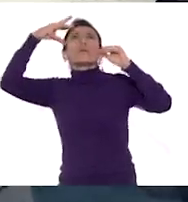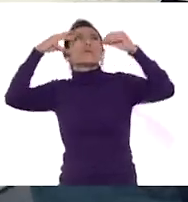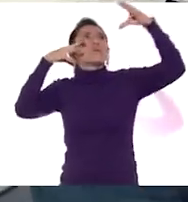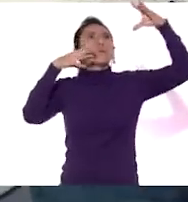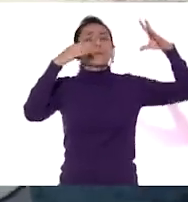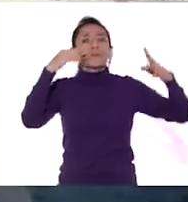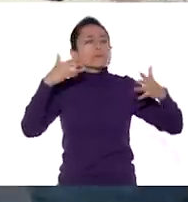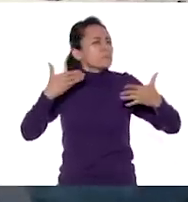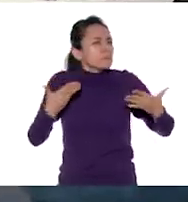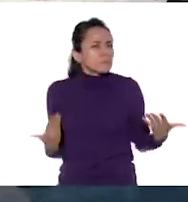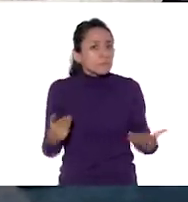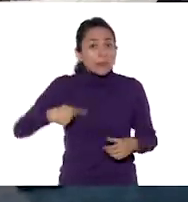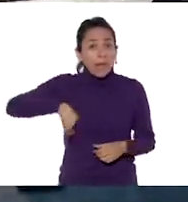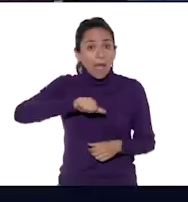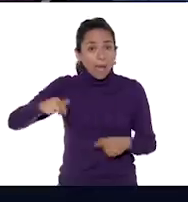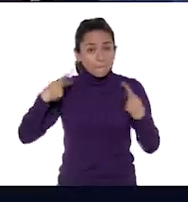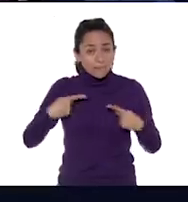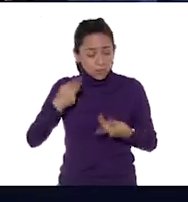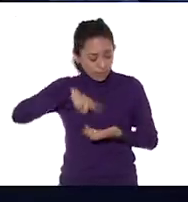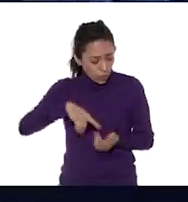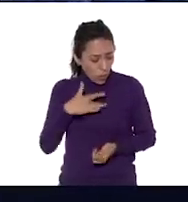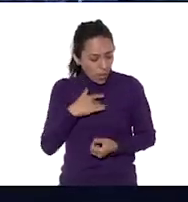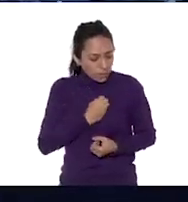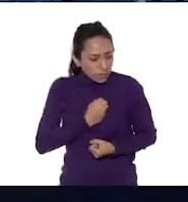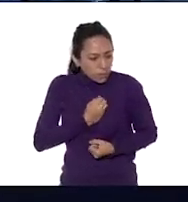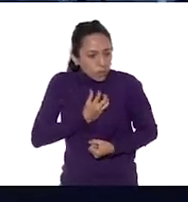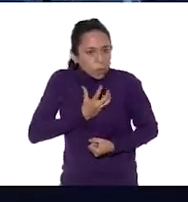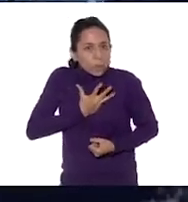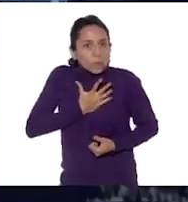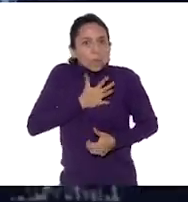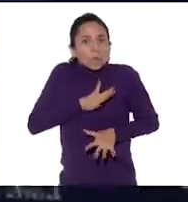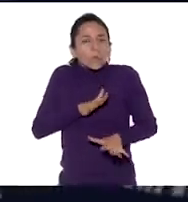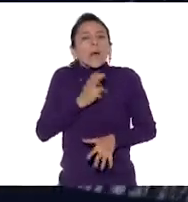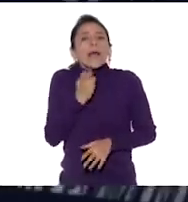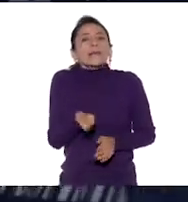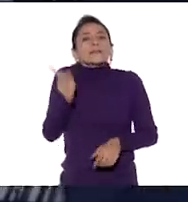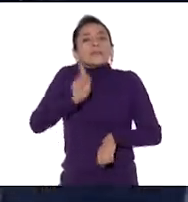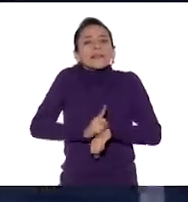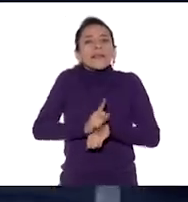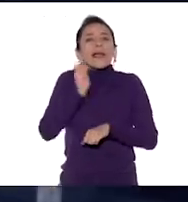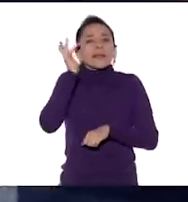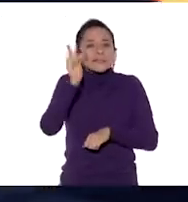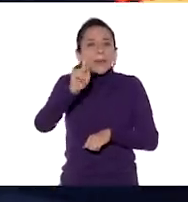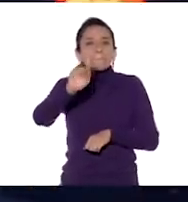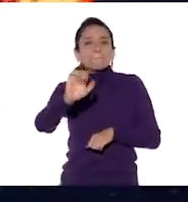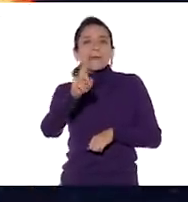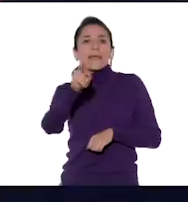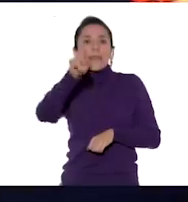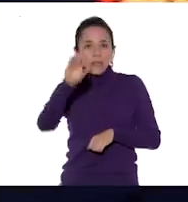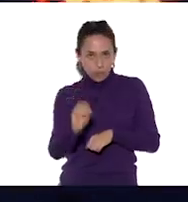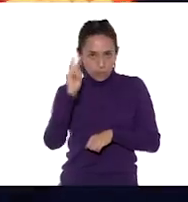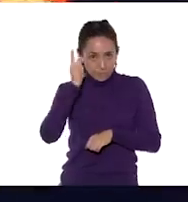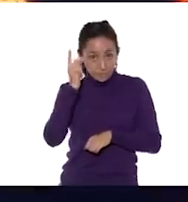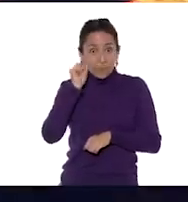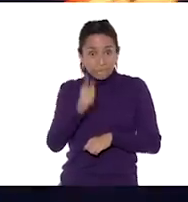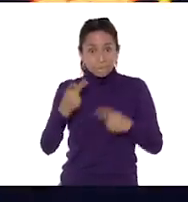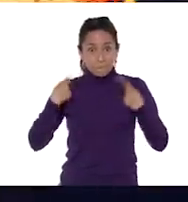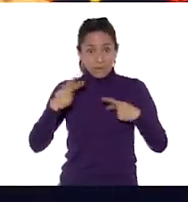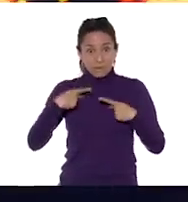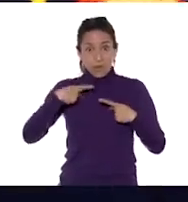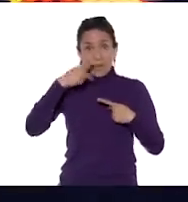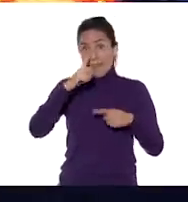yavi en San Pedro. Chihuebe shoki me cuyen, yo me cuyen, yo vive chutata. Chineto tu wikaroman